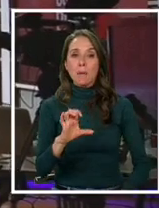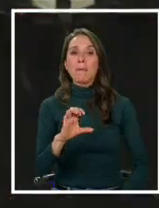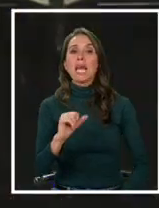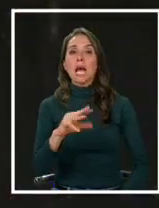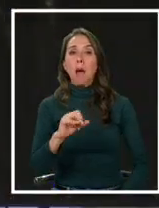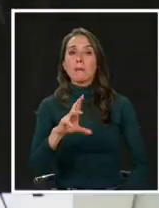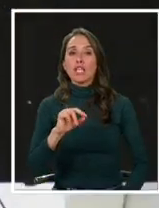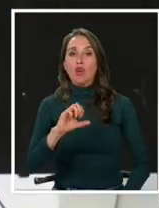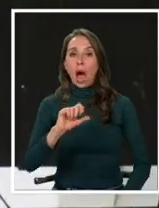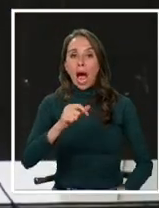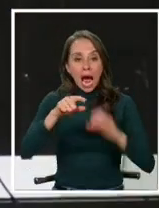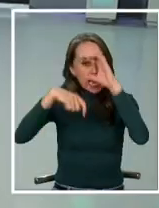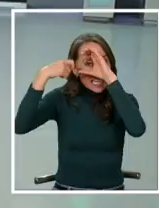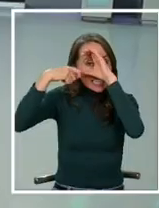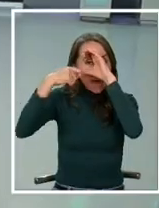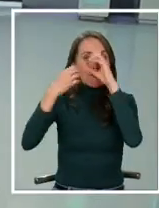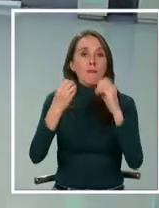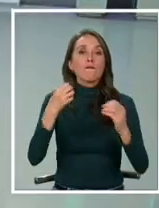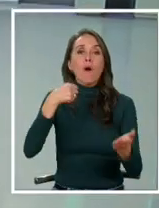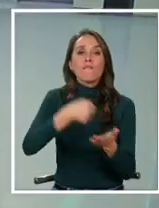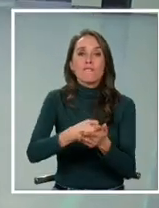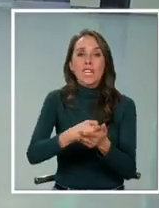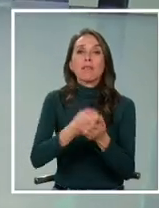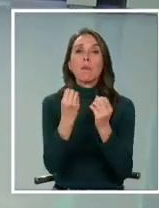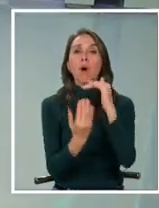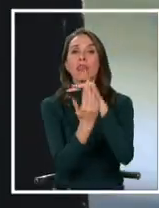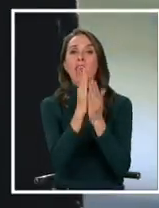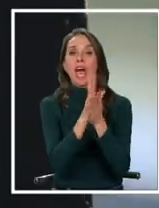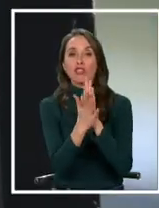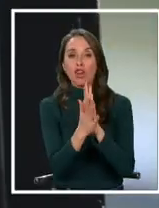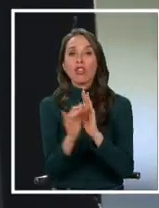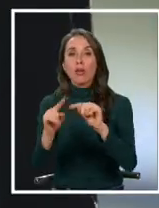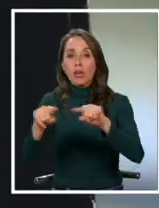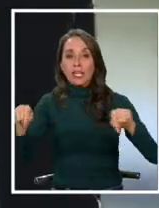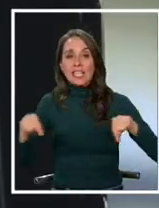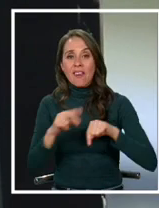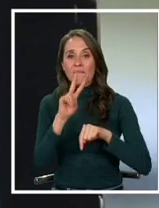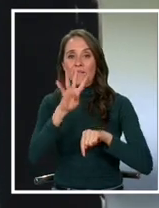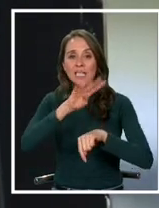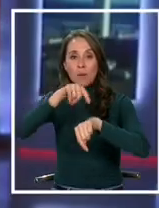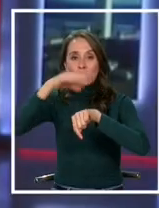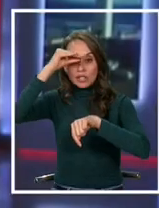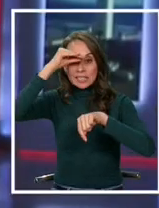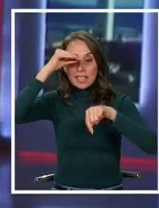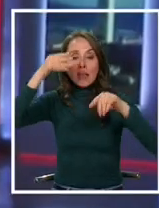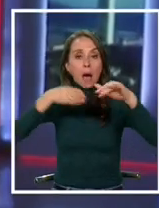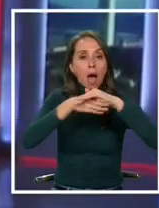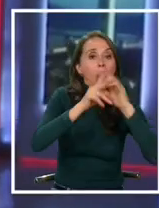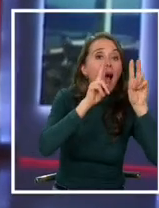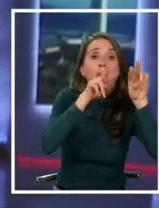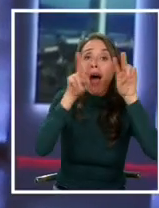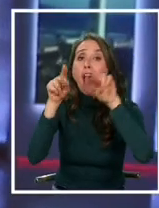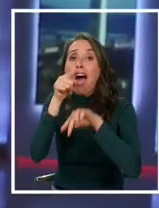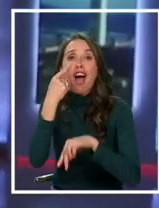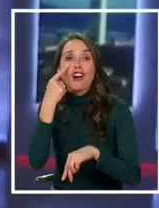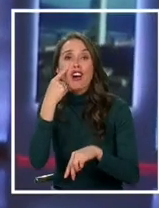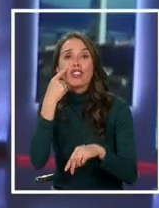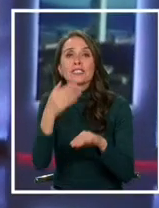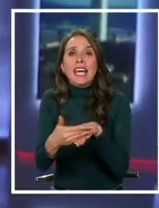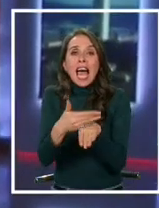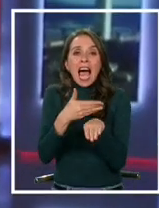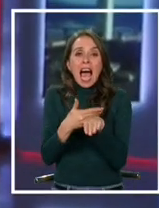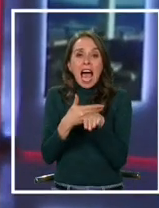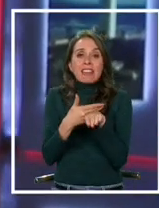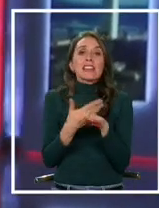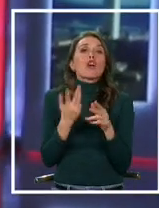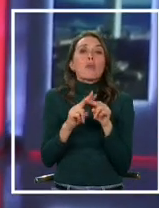finde también Estará abierto a Los visitantes de igual modo el estudio de 24 horas central van a poder conocer por ejemplo las etapas previas